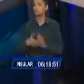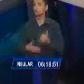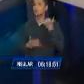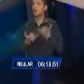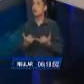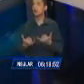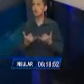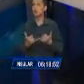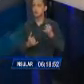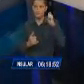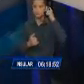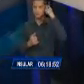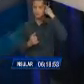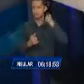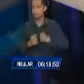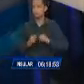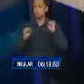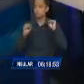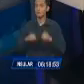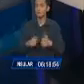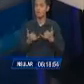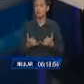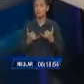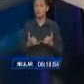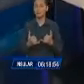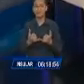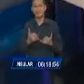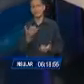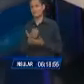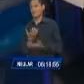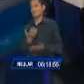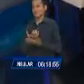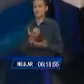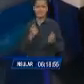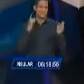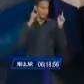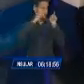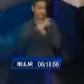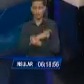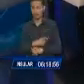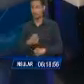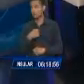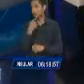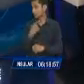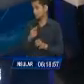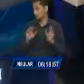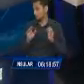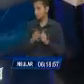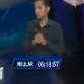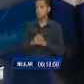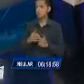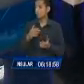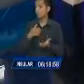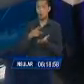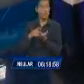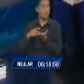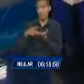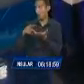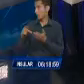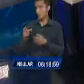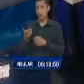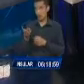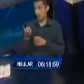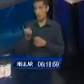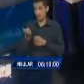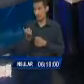mismo, que está en un momento difícil de la economía, obviamente dice, si no pago al IES